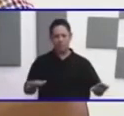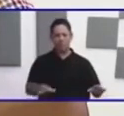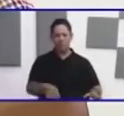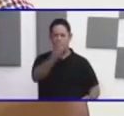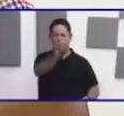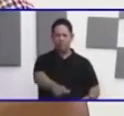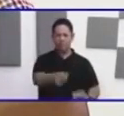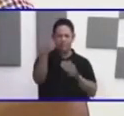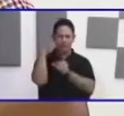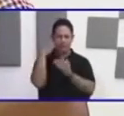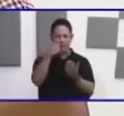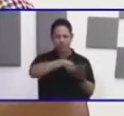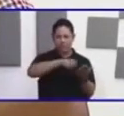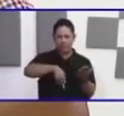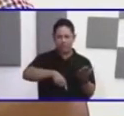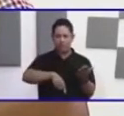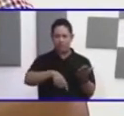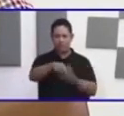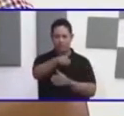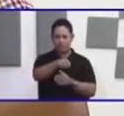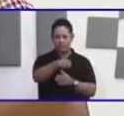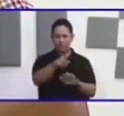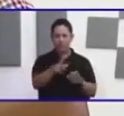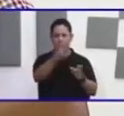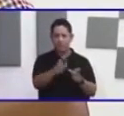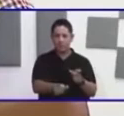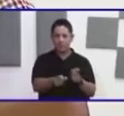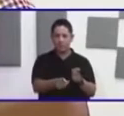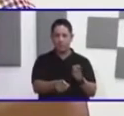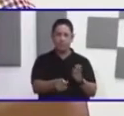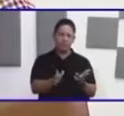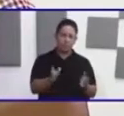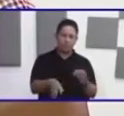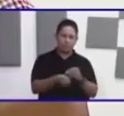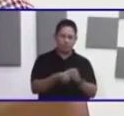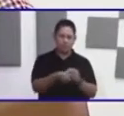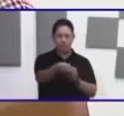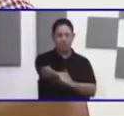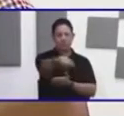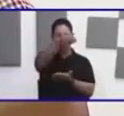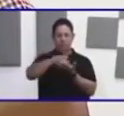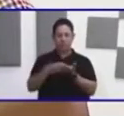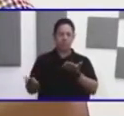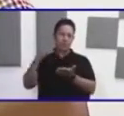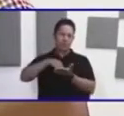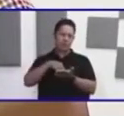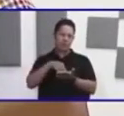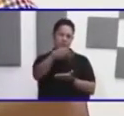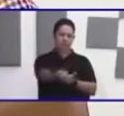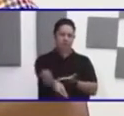contratista para que reintegre con los debidos intereses causados los valores que